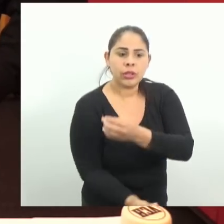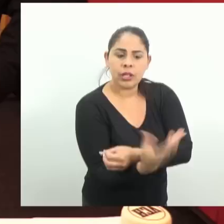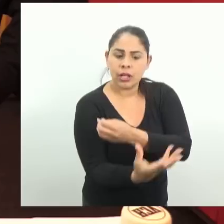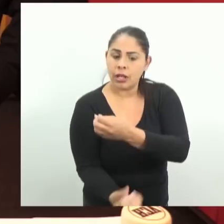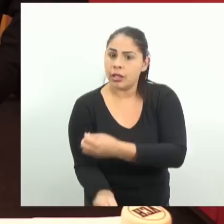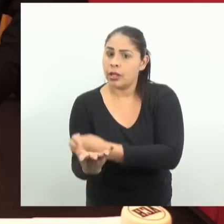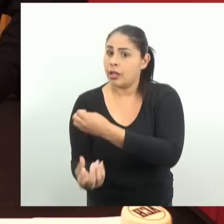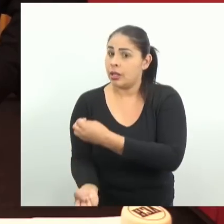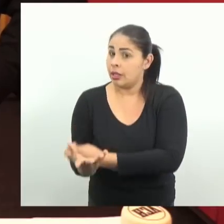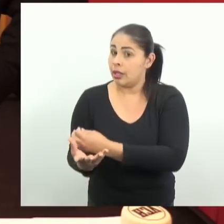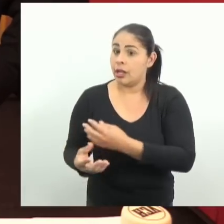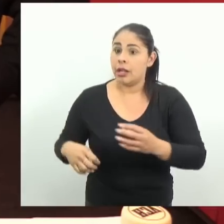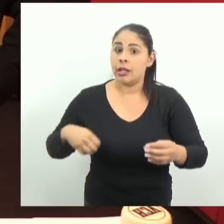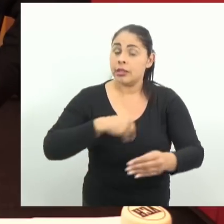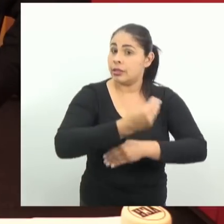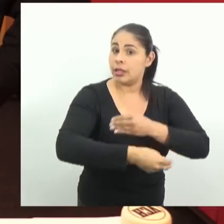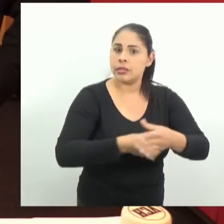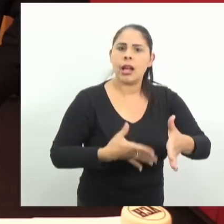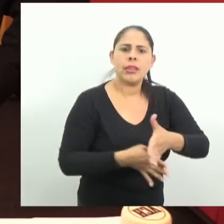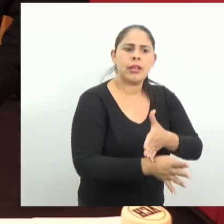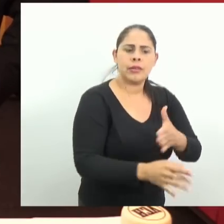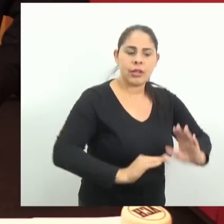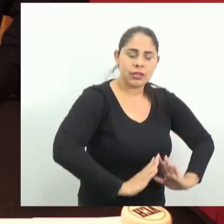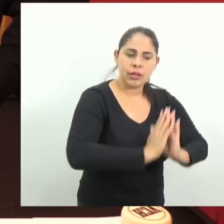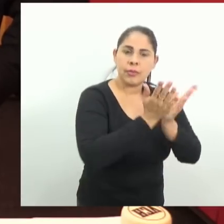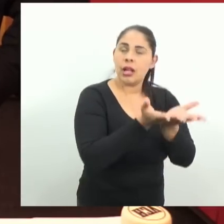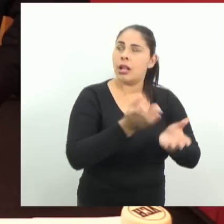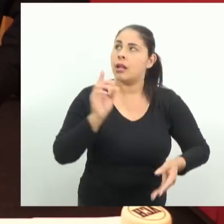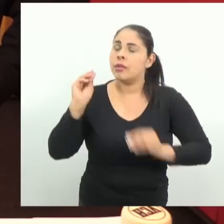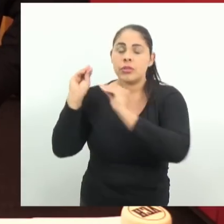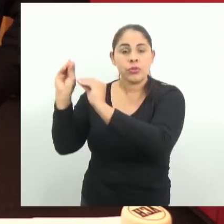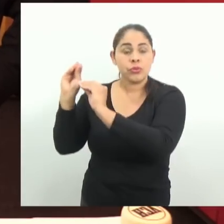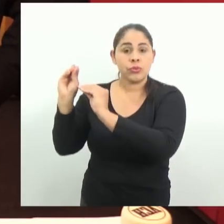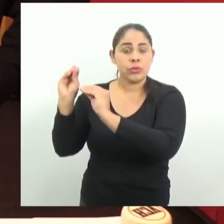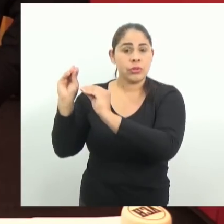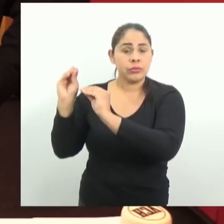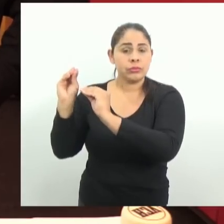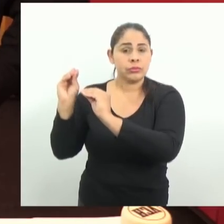Cuando tú y yo le pedimos al Señor ayuda, su ayuda está en la palabra.